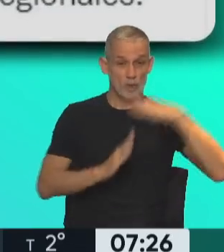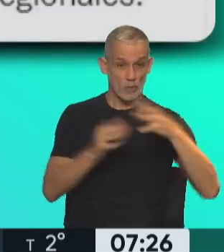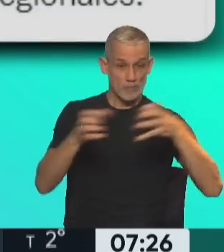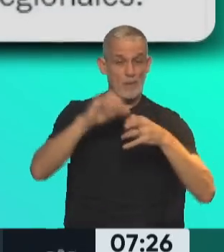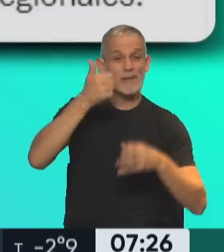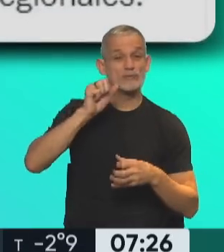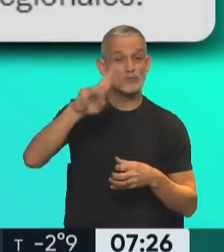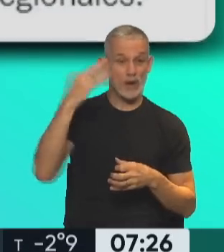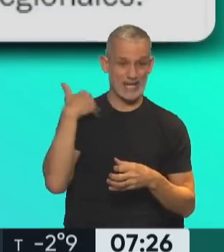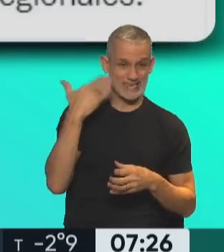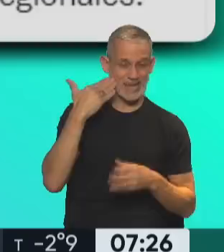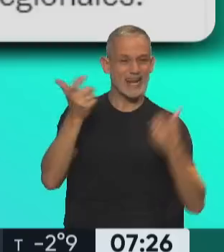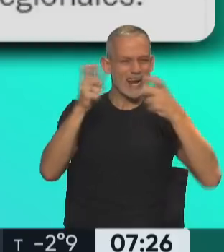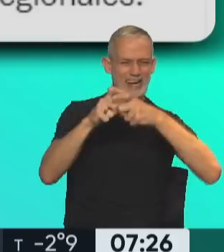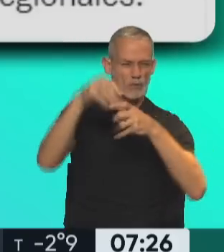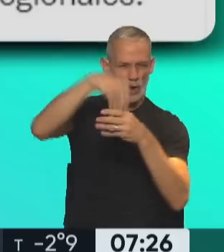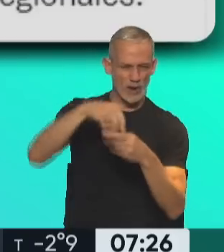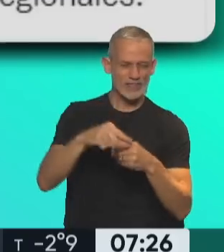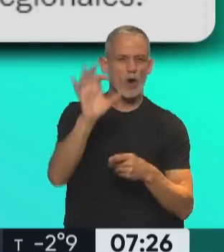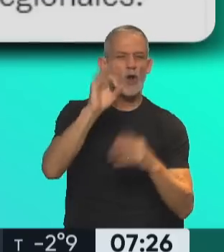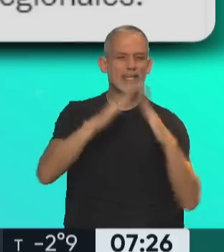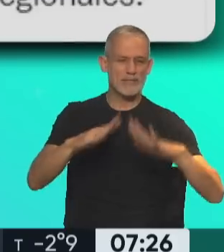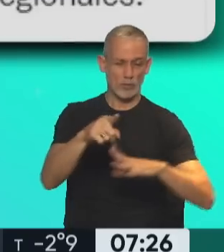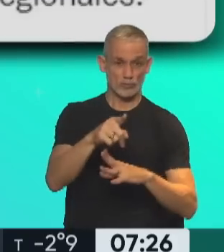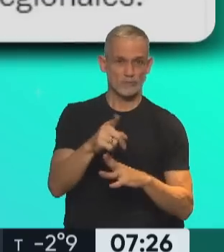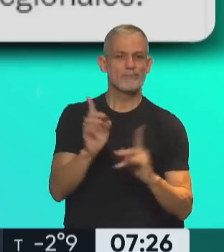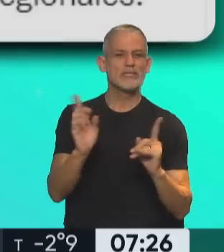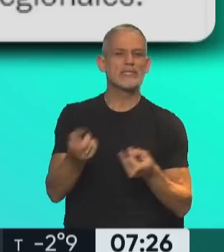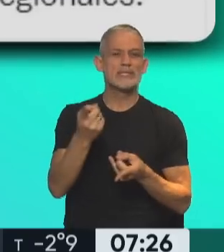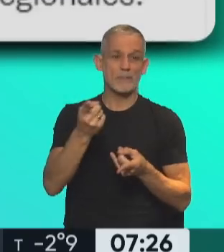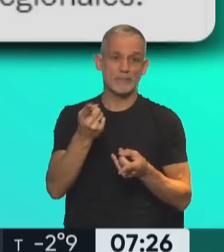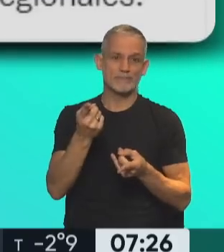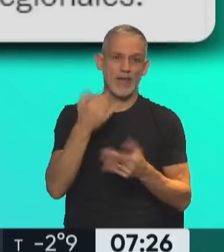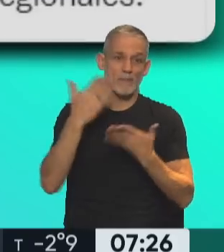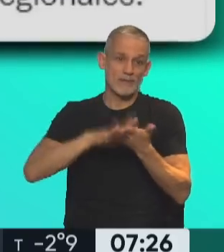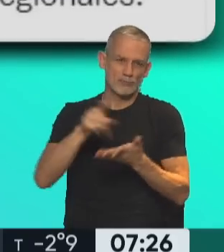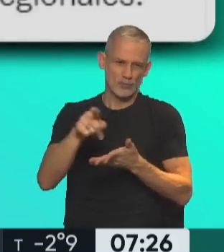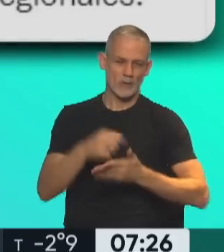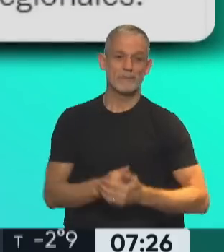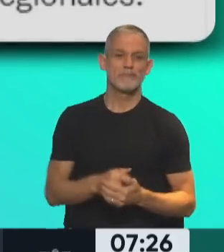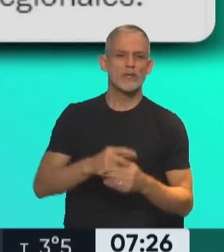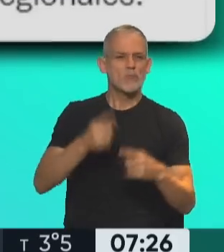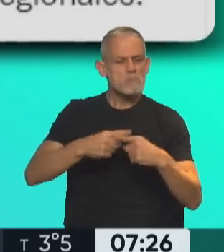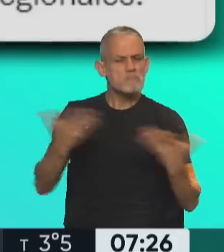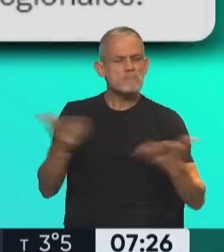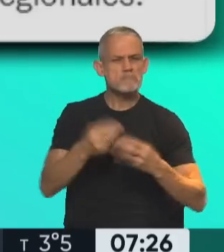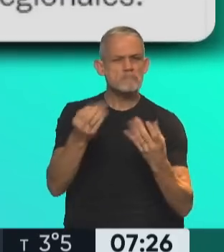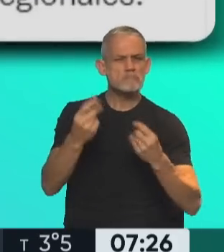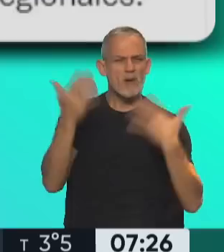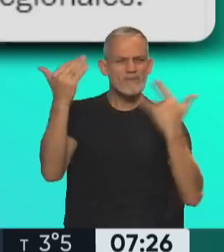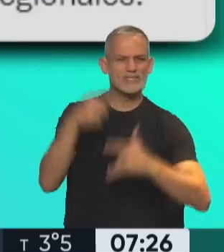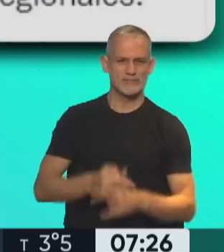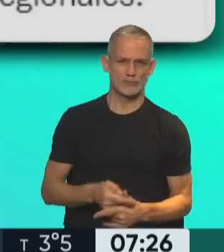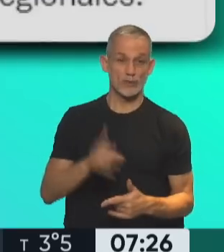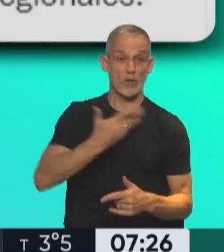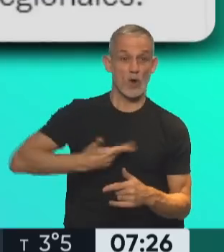se sumó ayer por la tarde a las reuniones en la Quinta de Olivos, pero que de esta manera se manifestaba sobre la designación de Batakis. Celebro la designación como ministra de Economía de